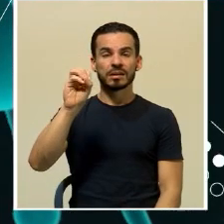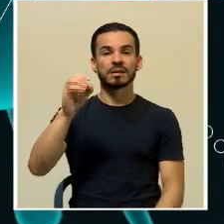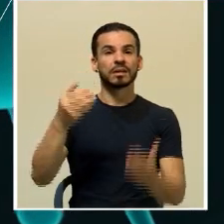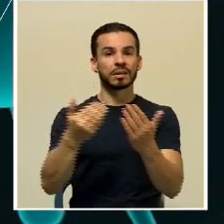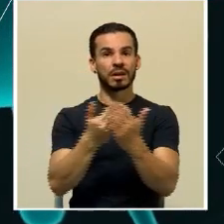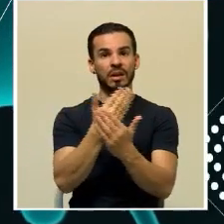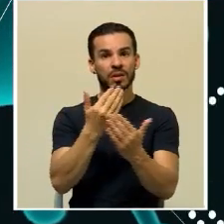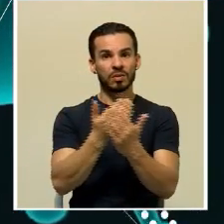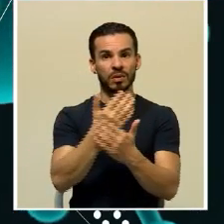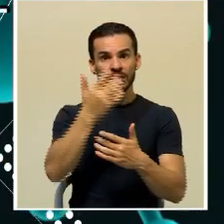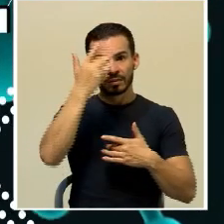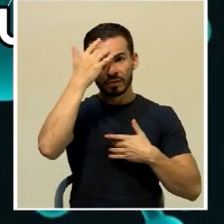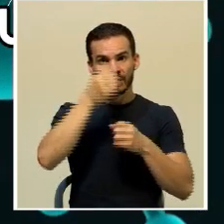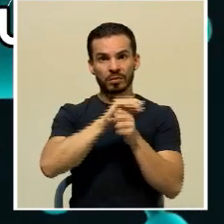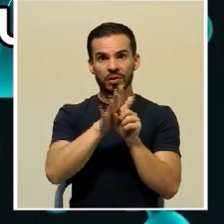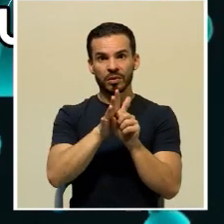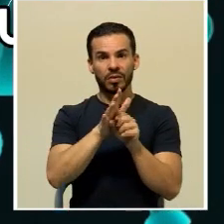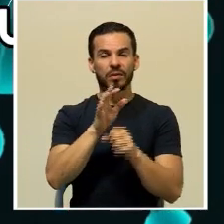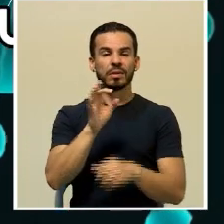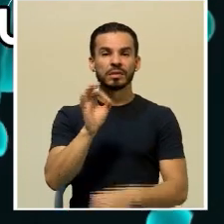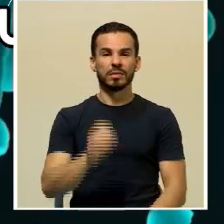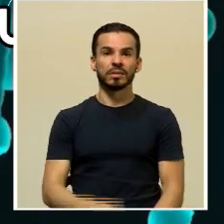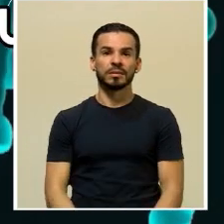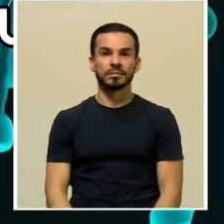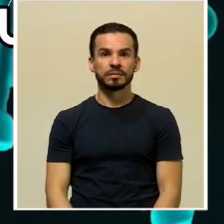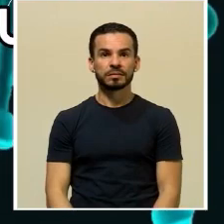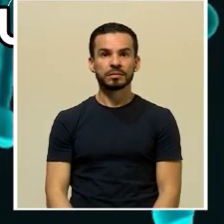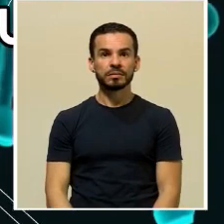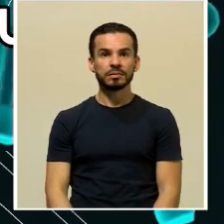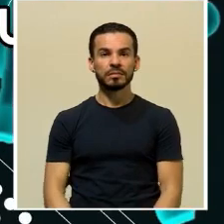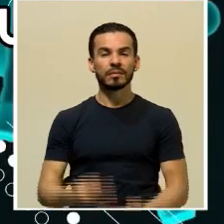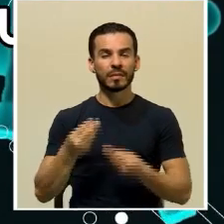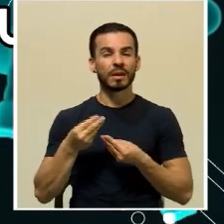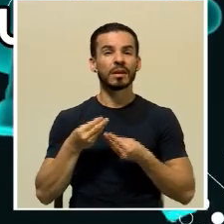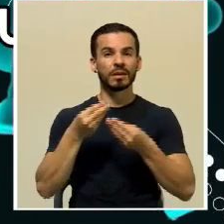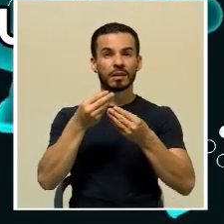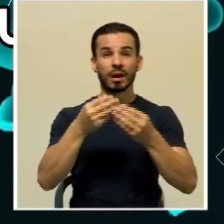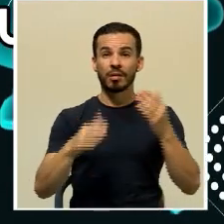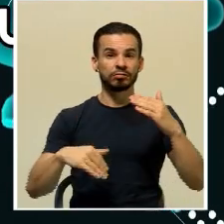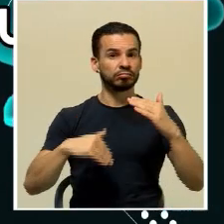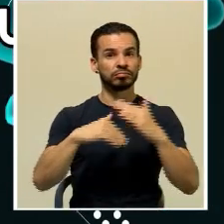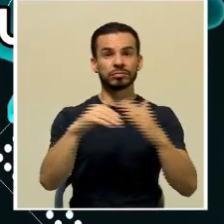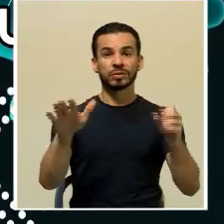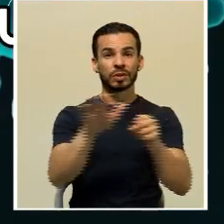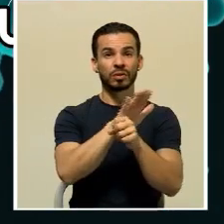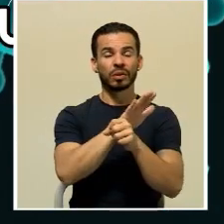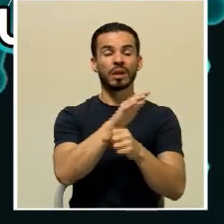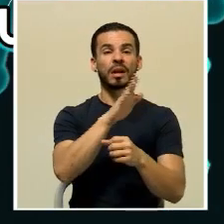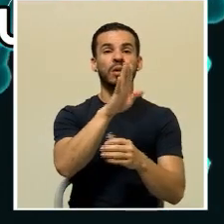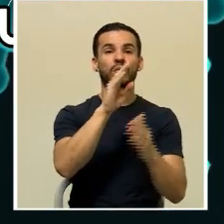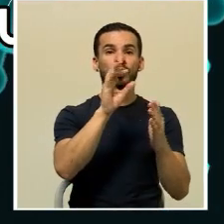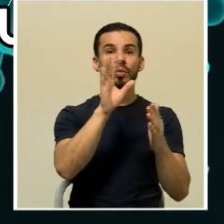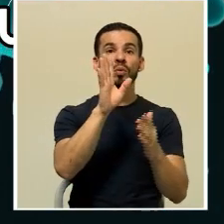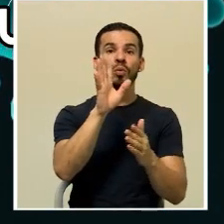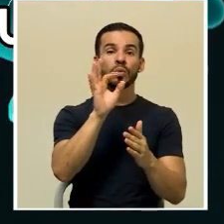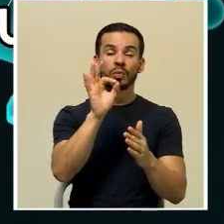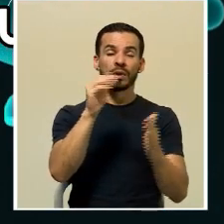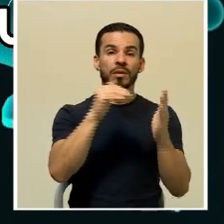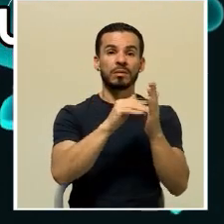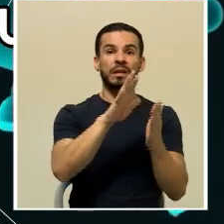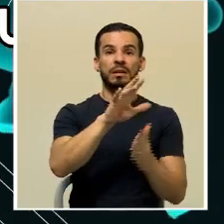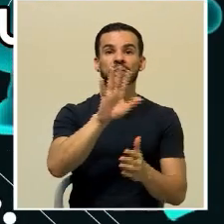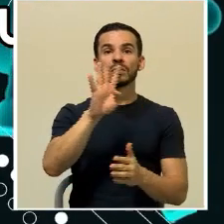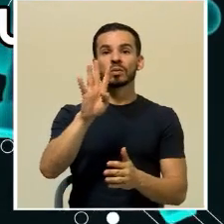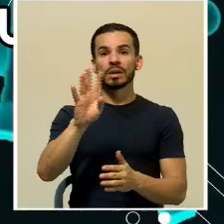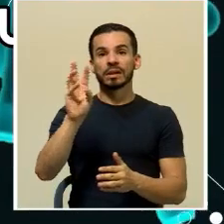560 nuevos casos en las últimas 24 horas. Esto arroja que en total acumulamos